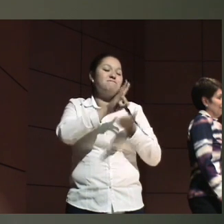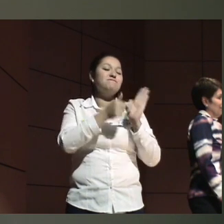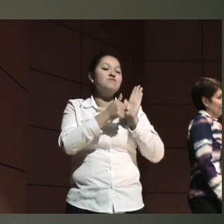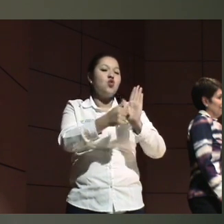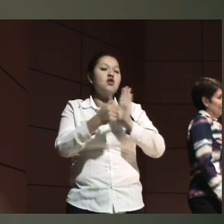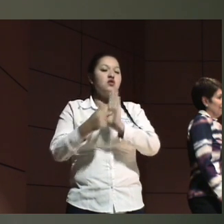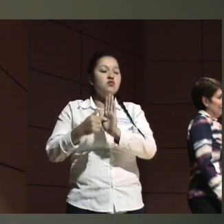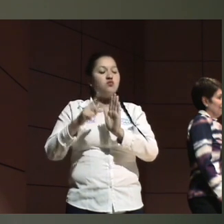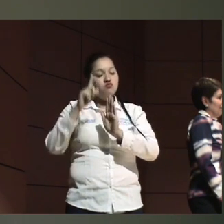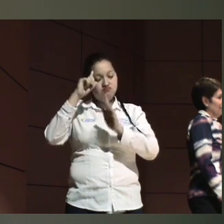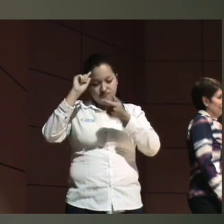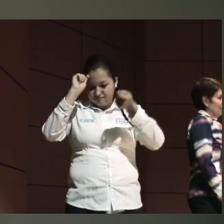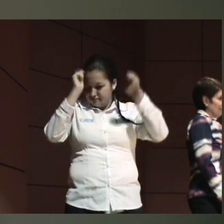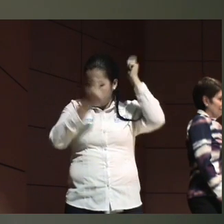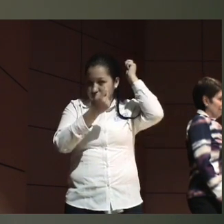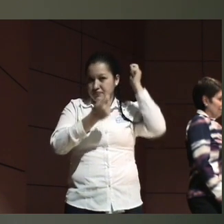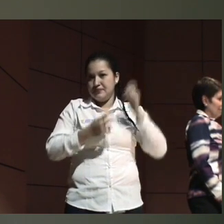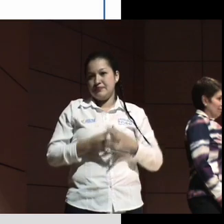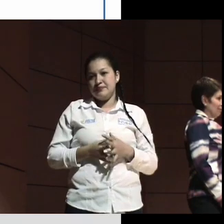concepción